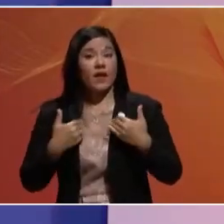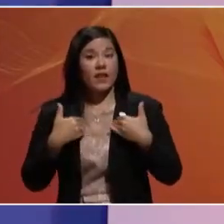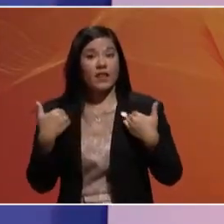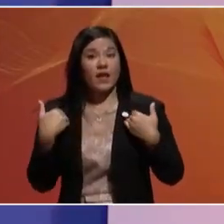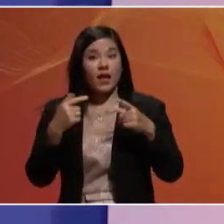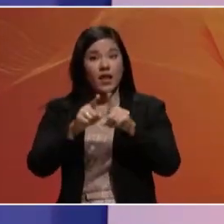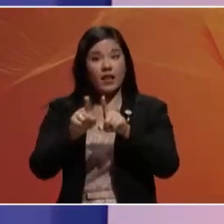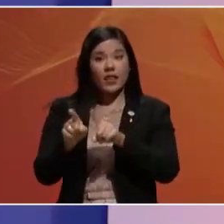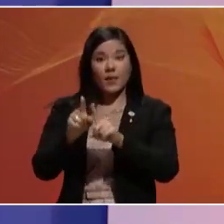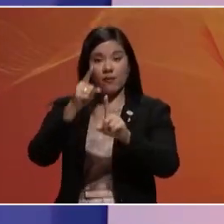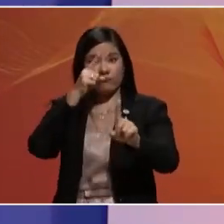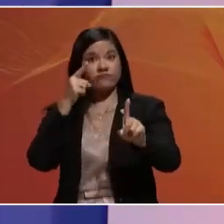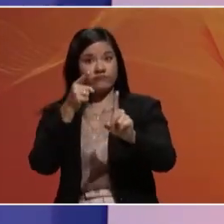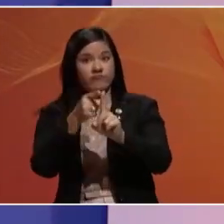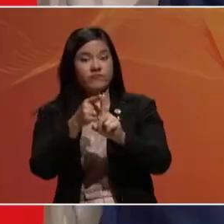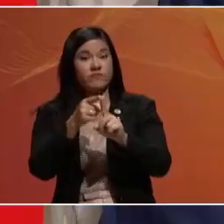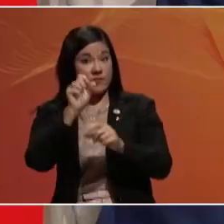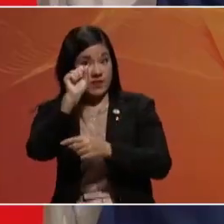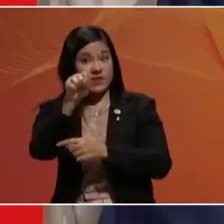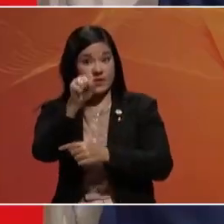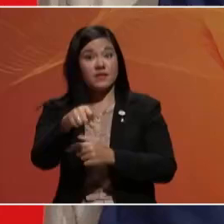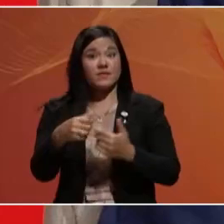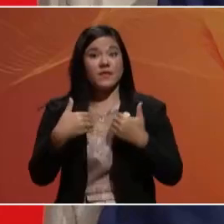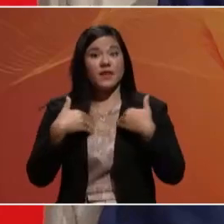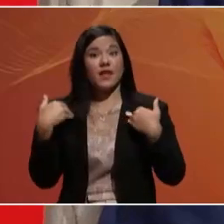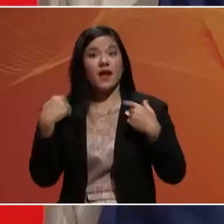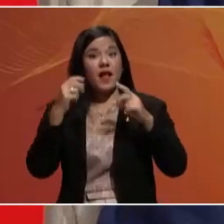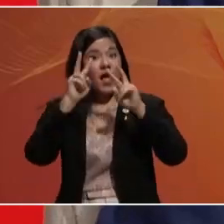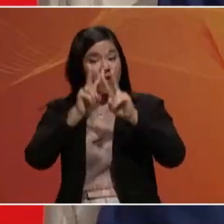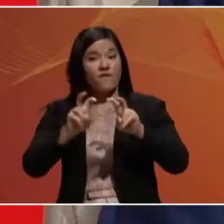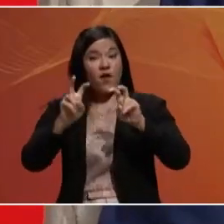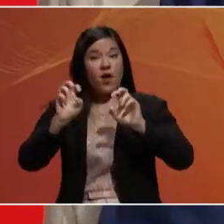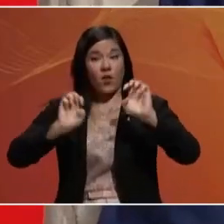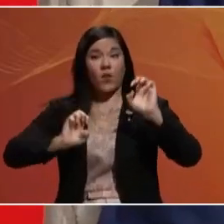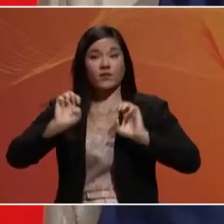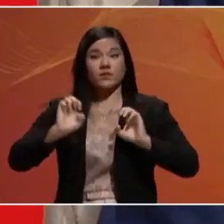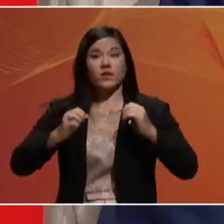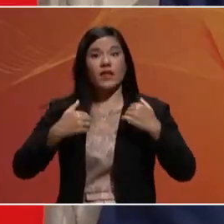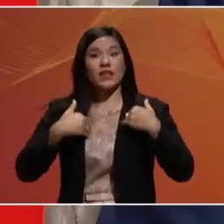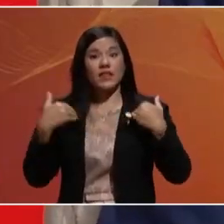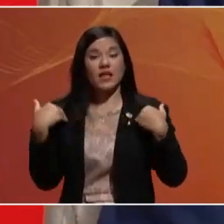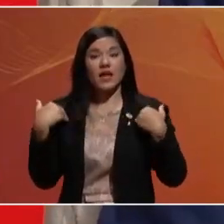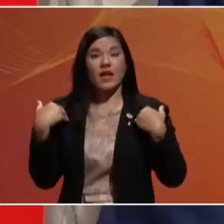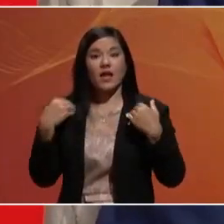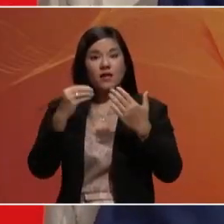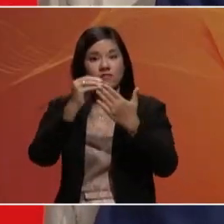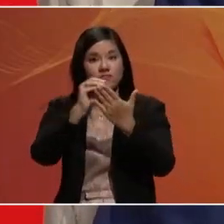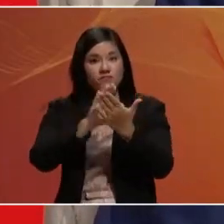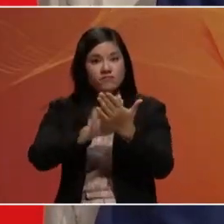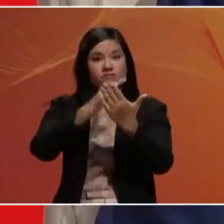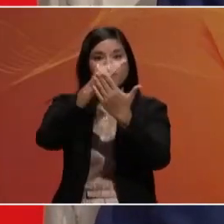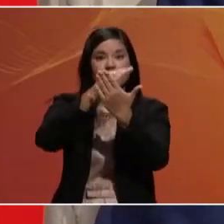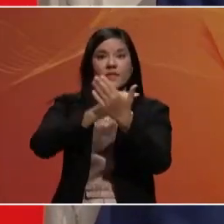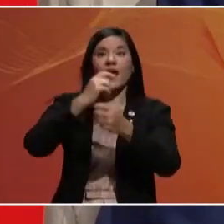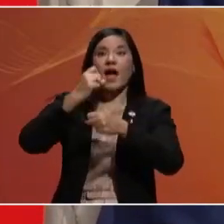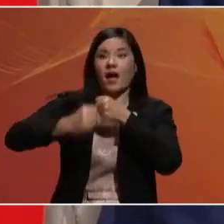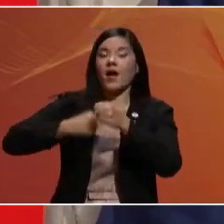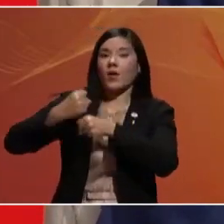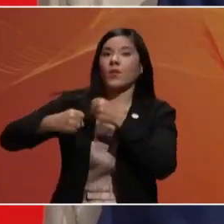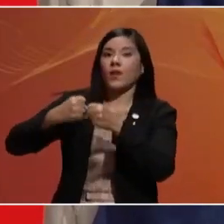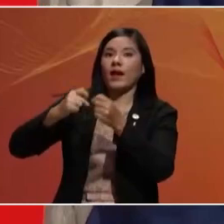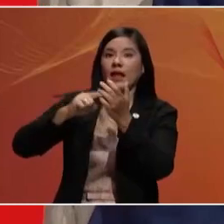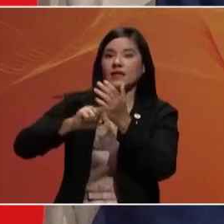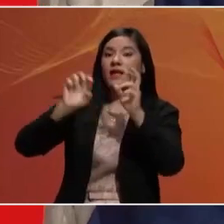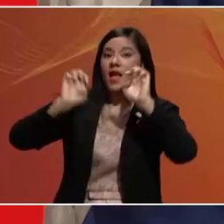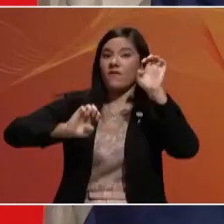un rango. Claro que sí, la evaluación tiene un, se evalúa anual, pero es, la evaluación